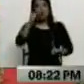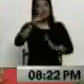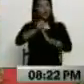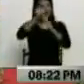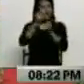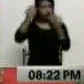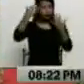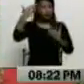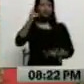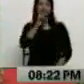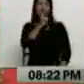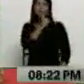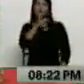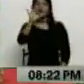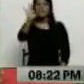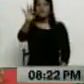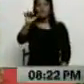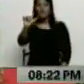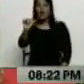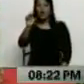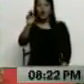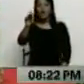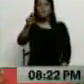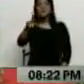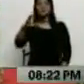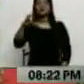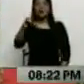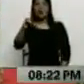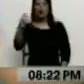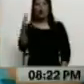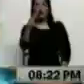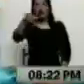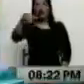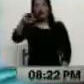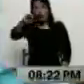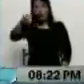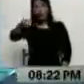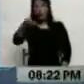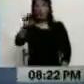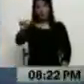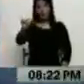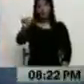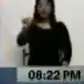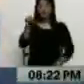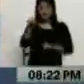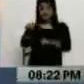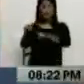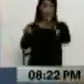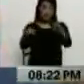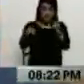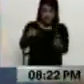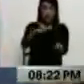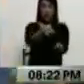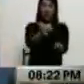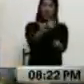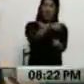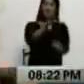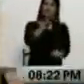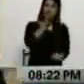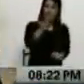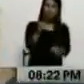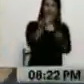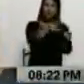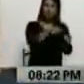Fabricio jeda su Hi sus nietos aquí están con nosotros país